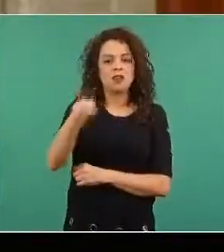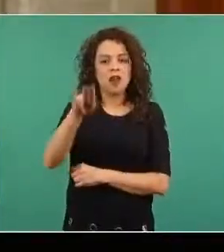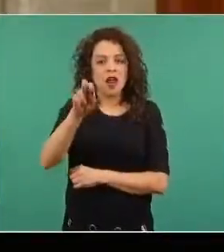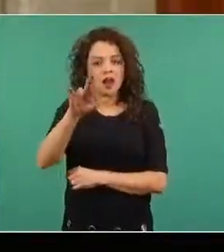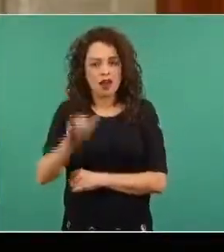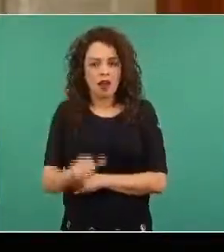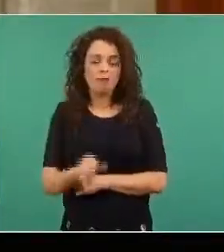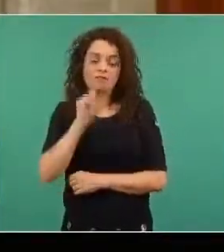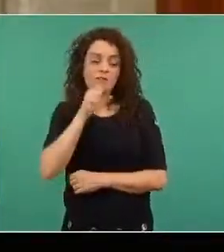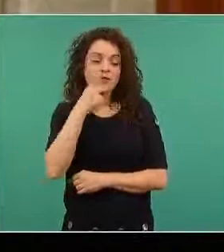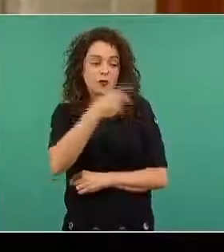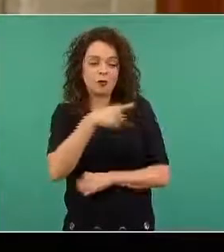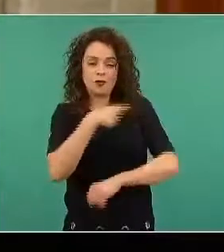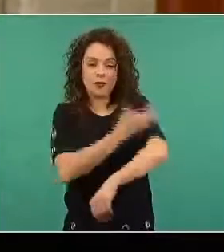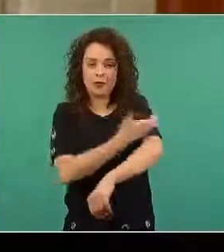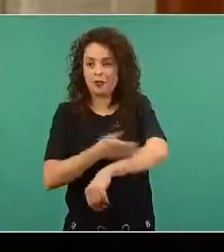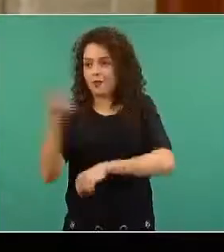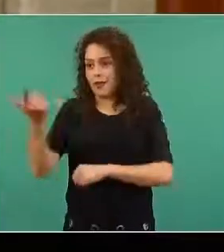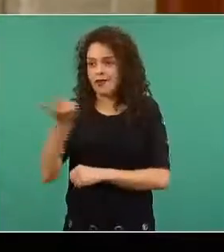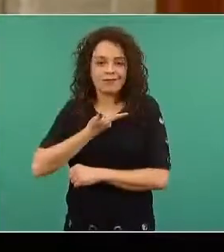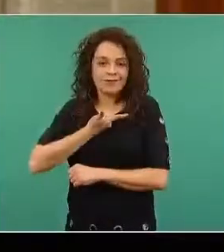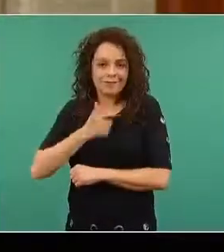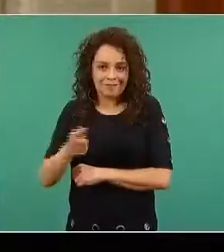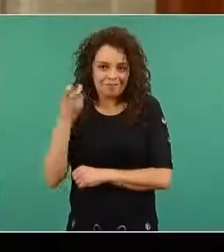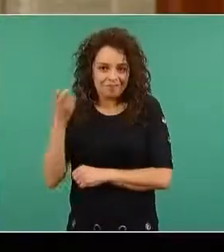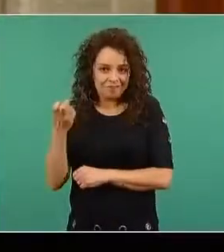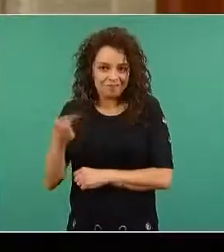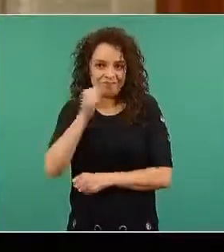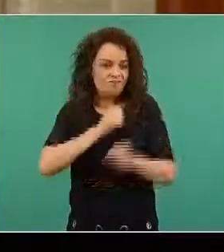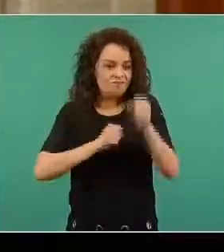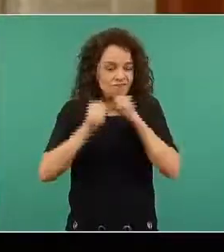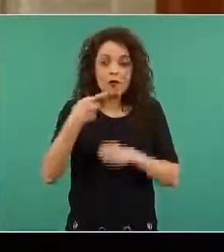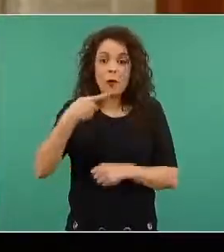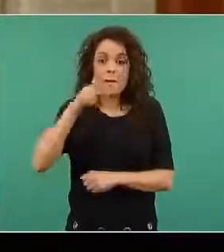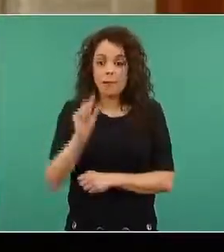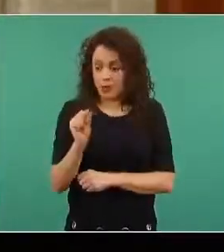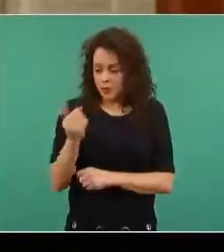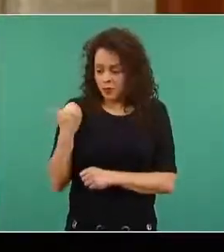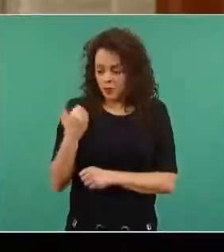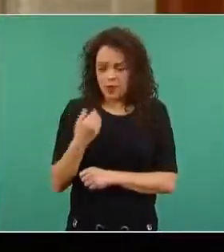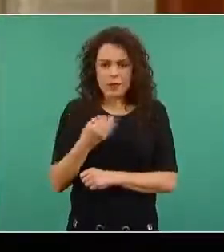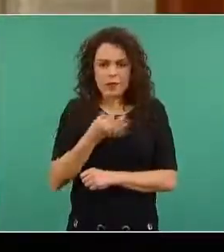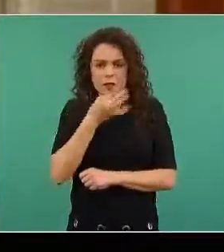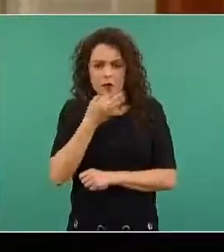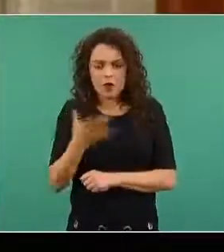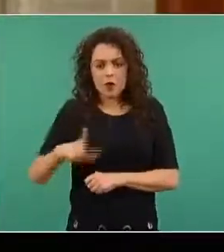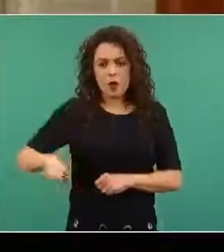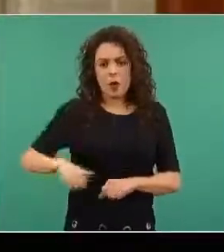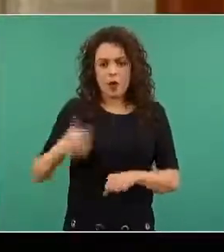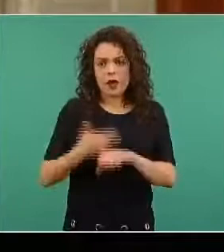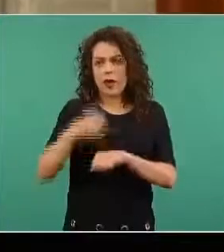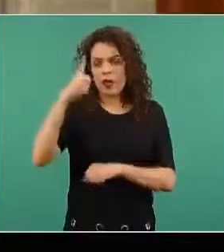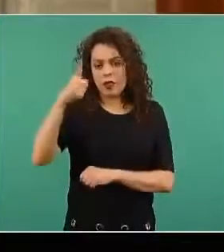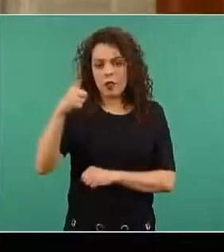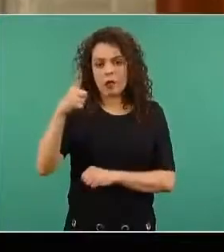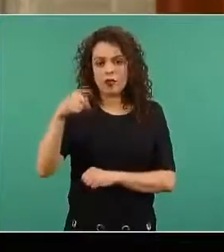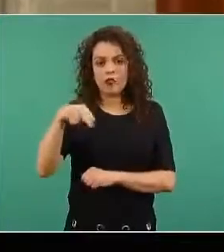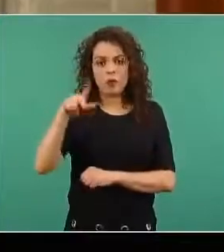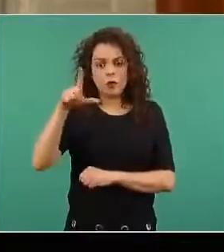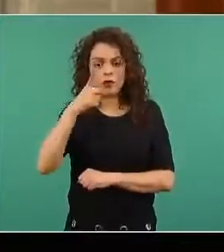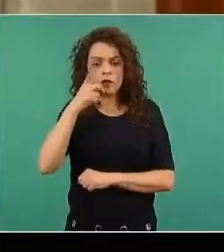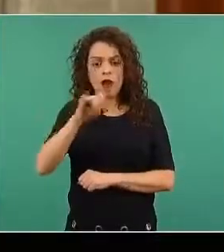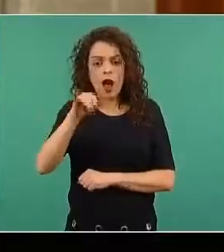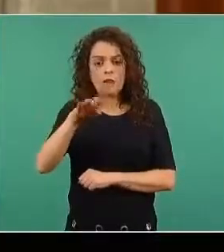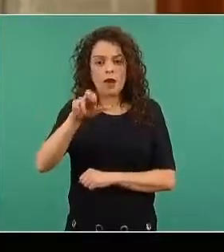que este rollo. Sin embargo, pues hace unos minutos el gobernador de Nuevo León, Jaime Rodríguez, acaba